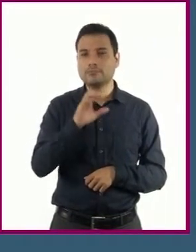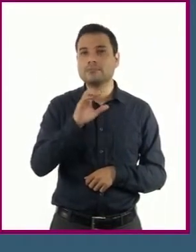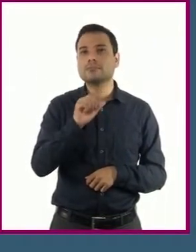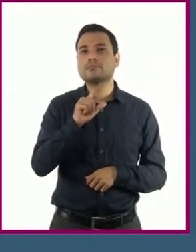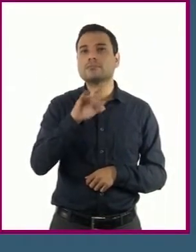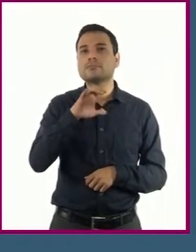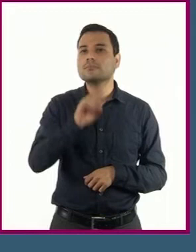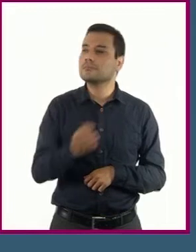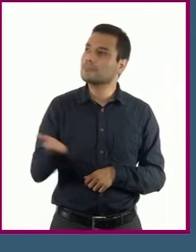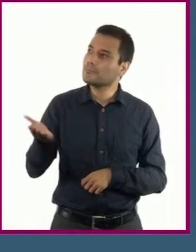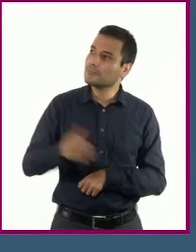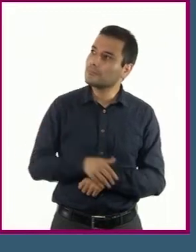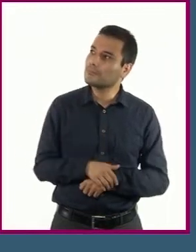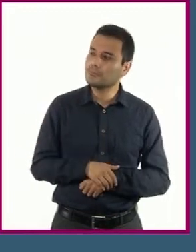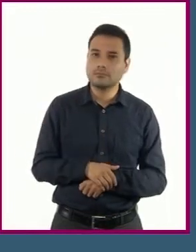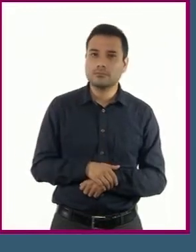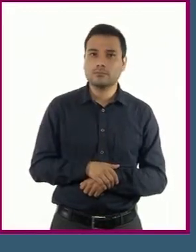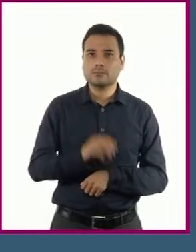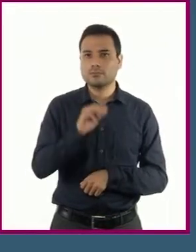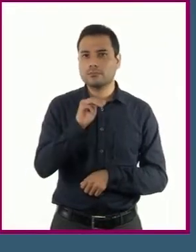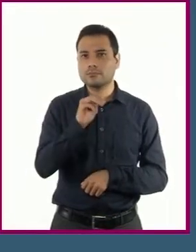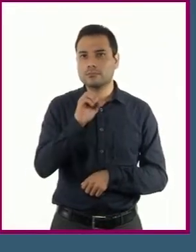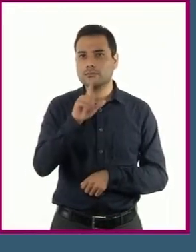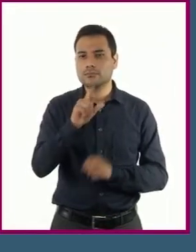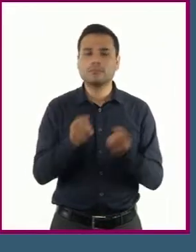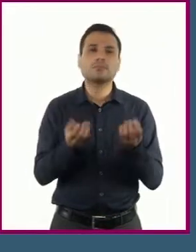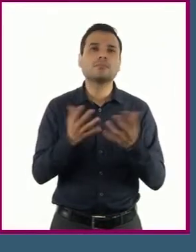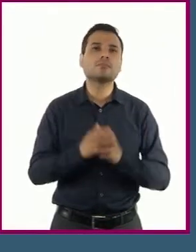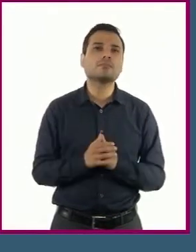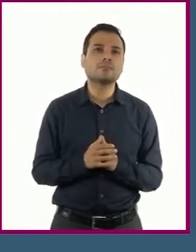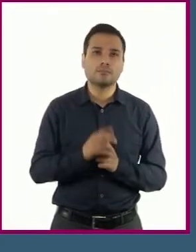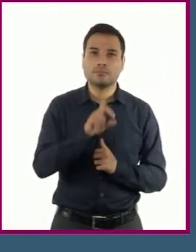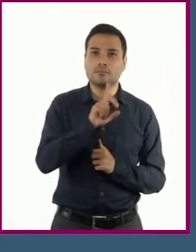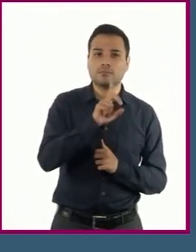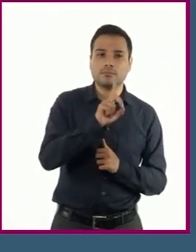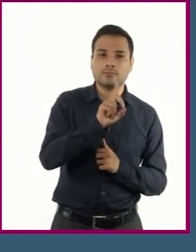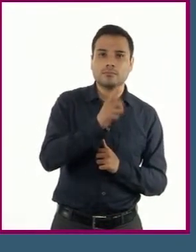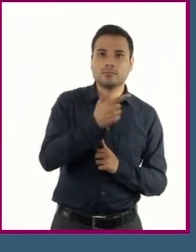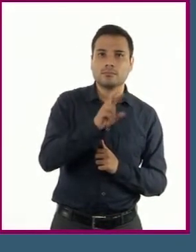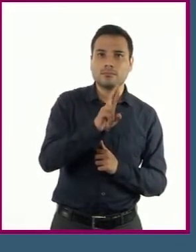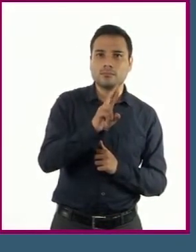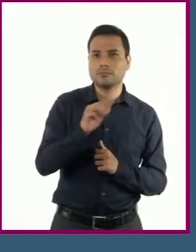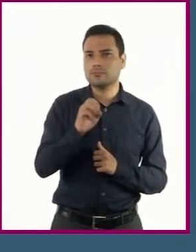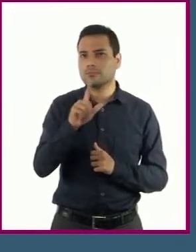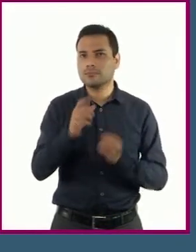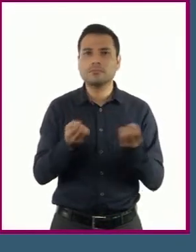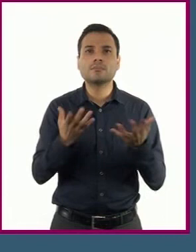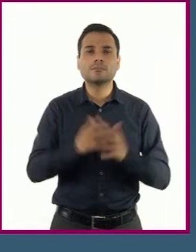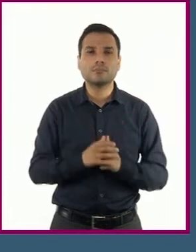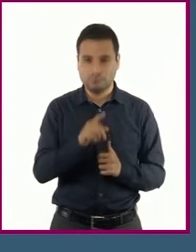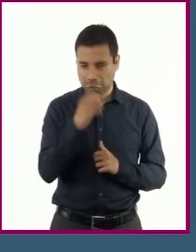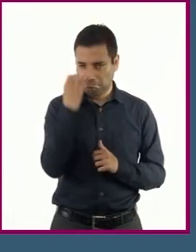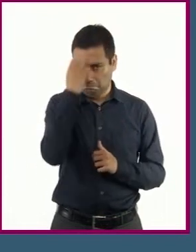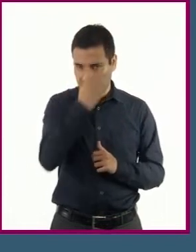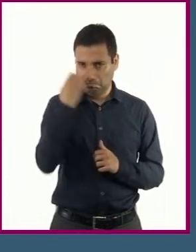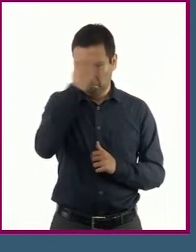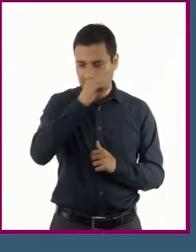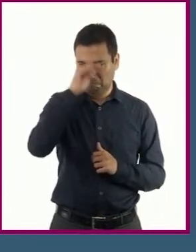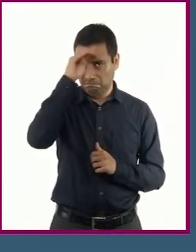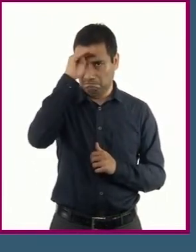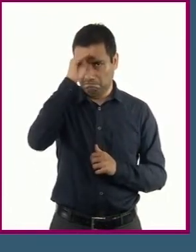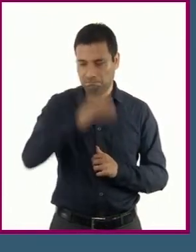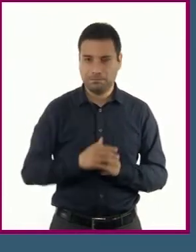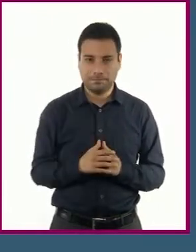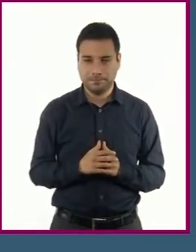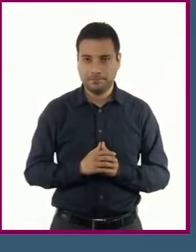periódica. ¿Cuántos mol de calcio hay en 30 gramos de calcio? Analicen cuidadosamente la